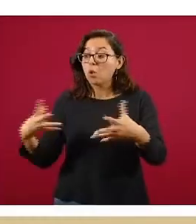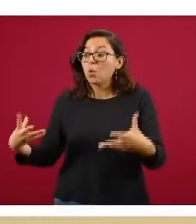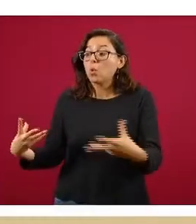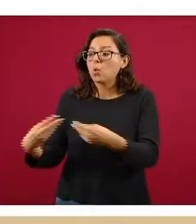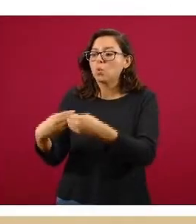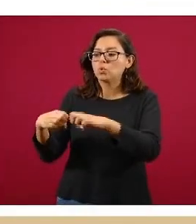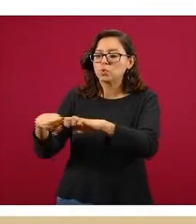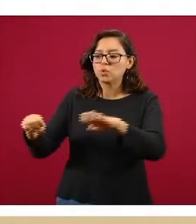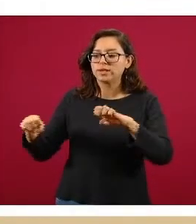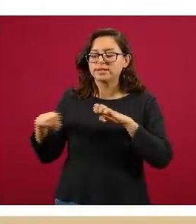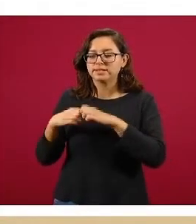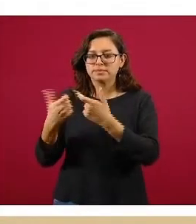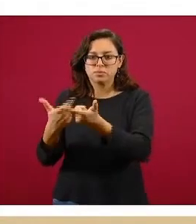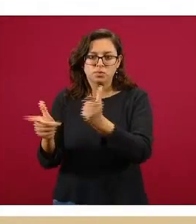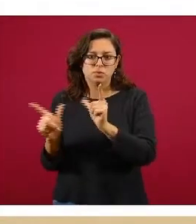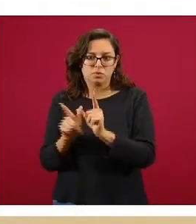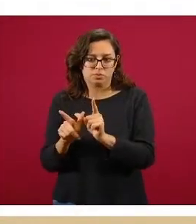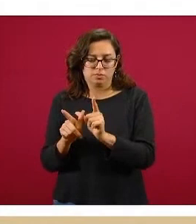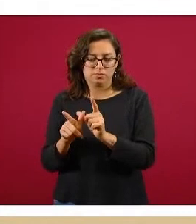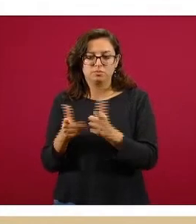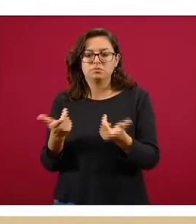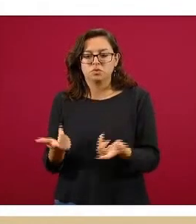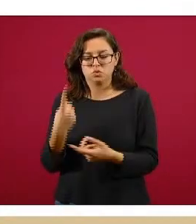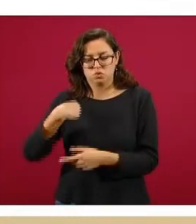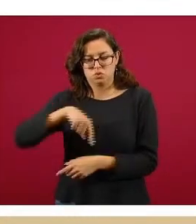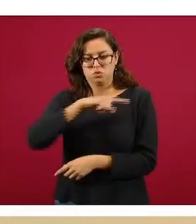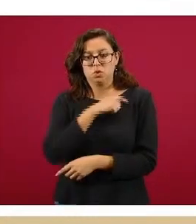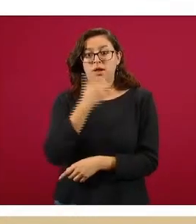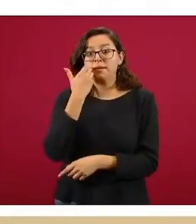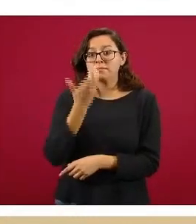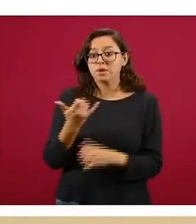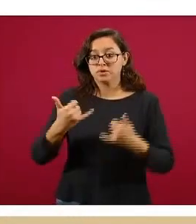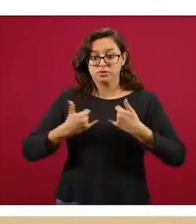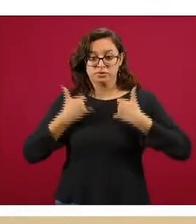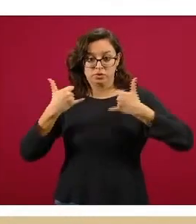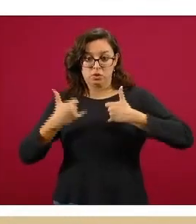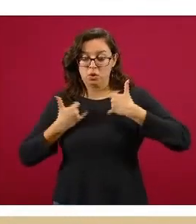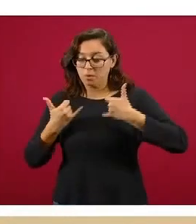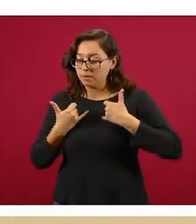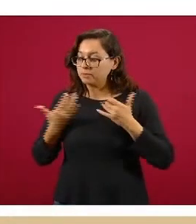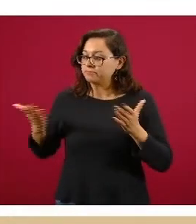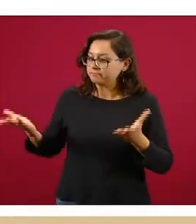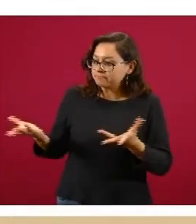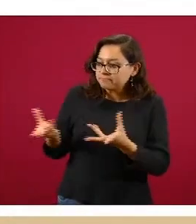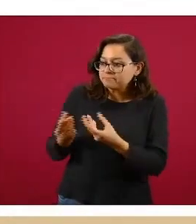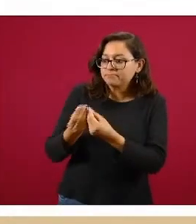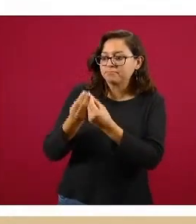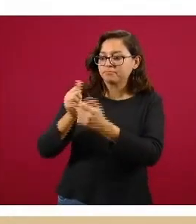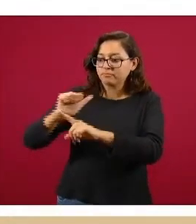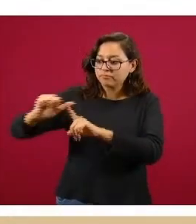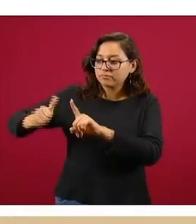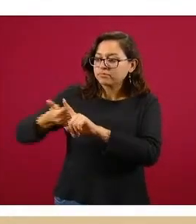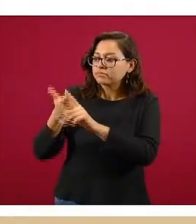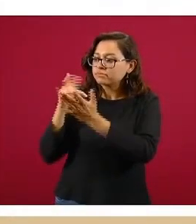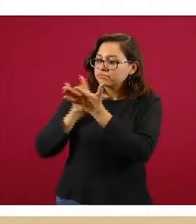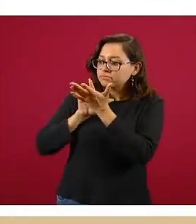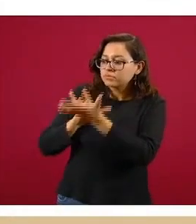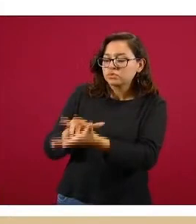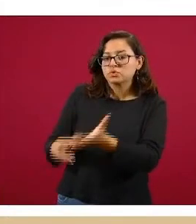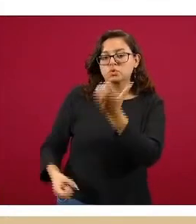colectivos. Buscamos que las y los jóvenes cuenten con este acompañamiento para buscar experiencias en innovación